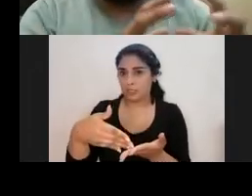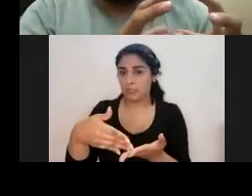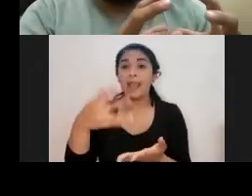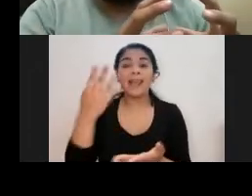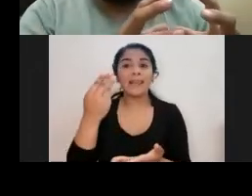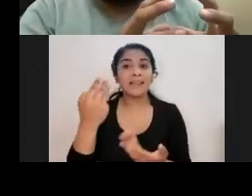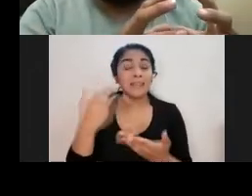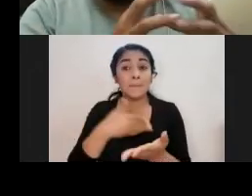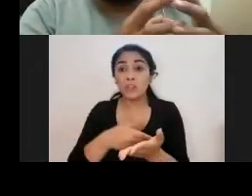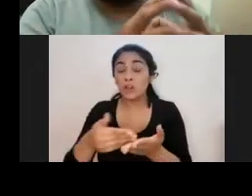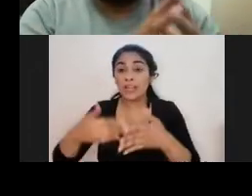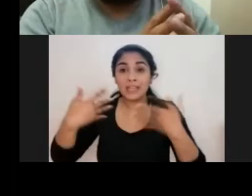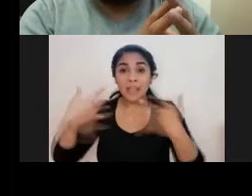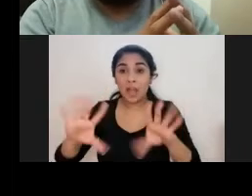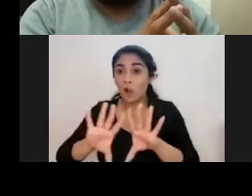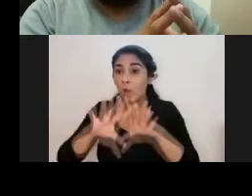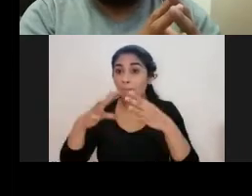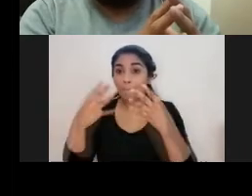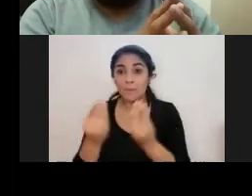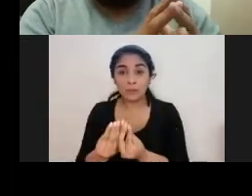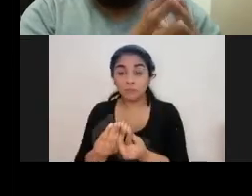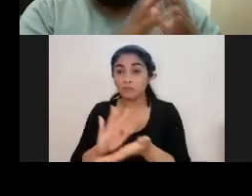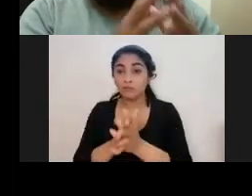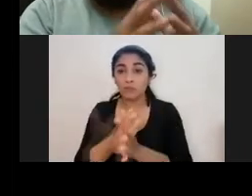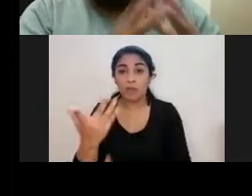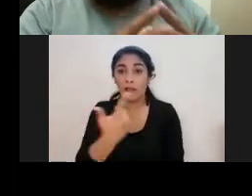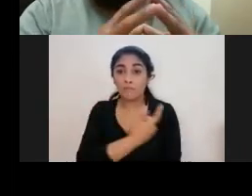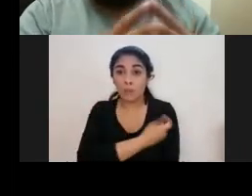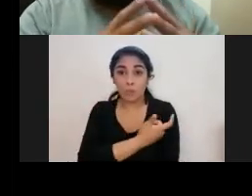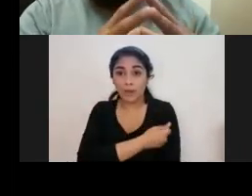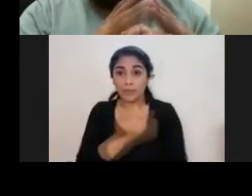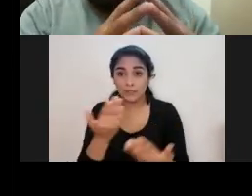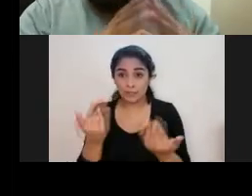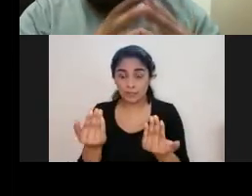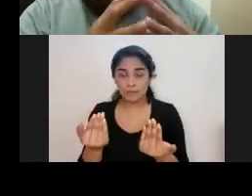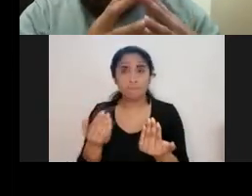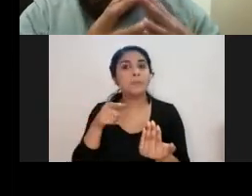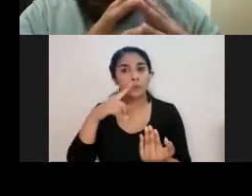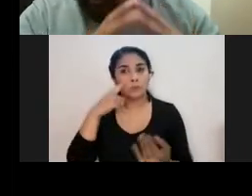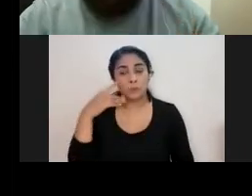completo. Eso es súper importante, ¿ya? O sea, hoy día tenemos un